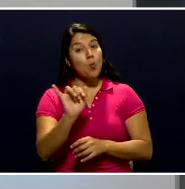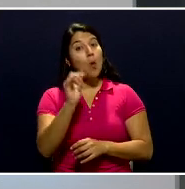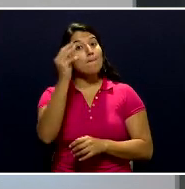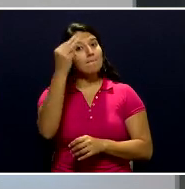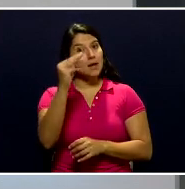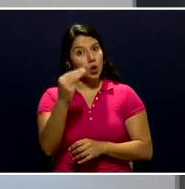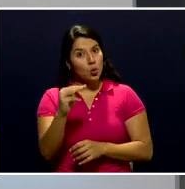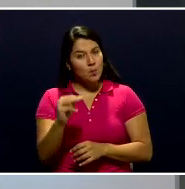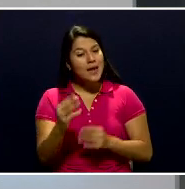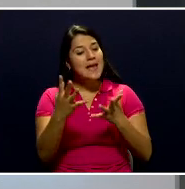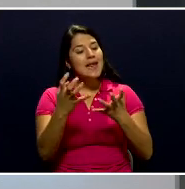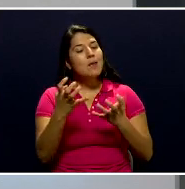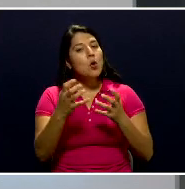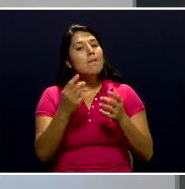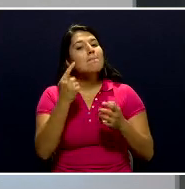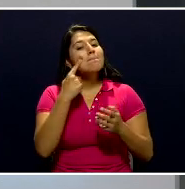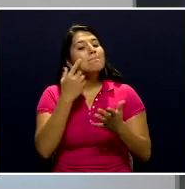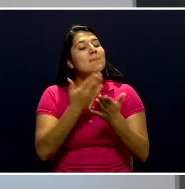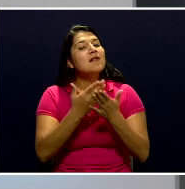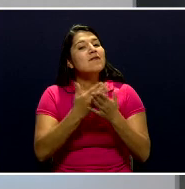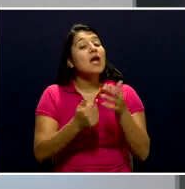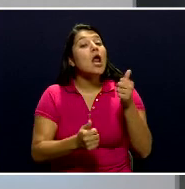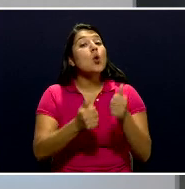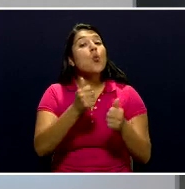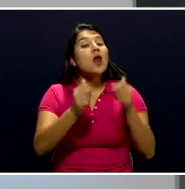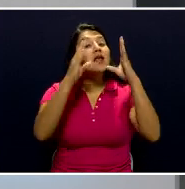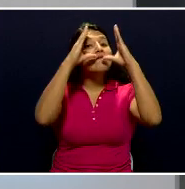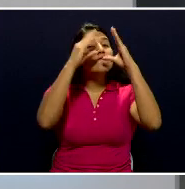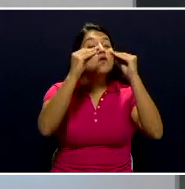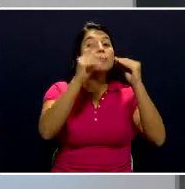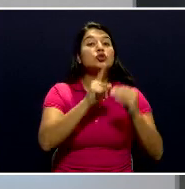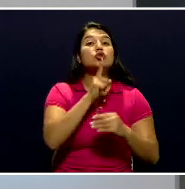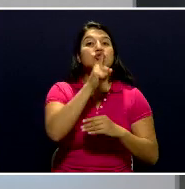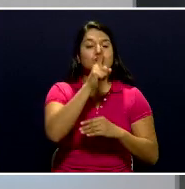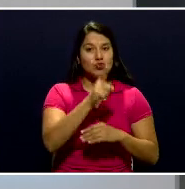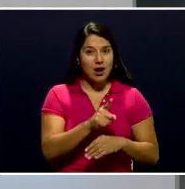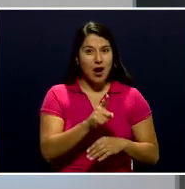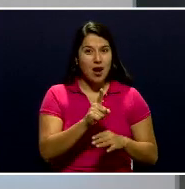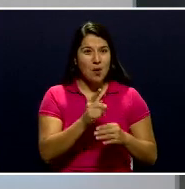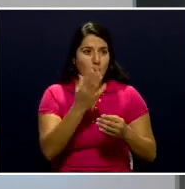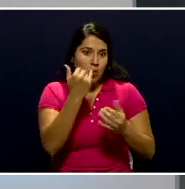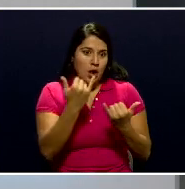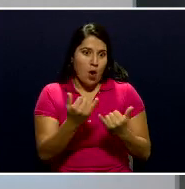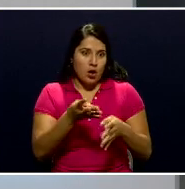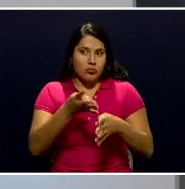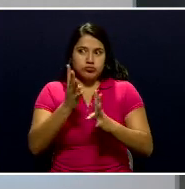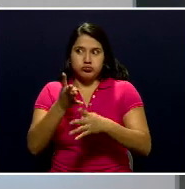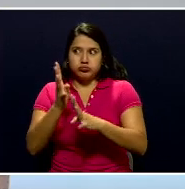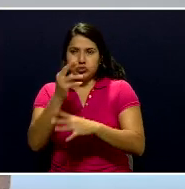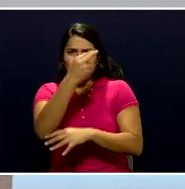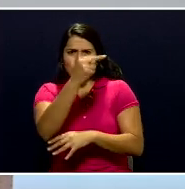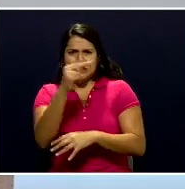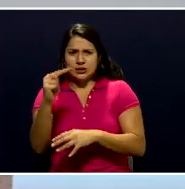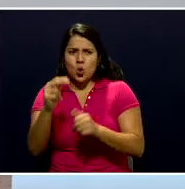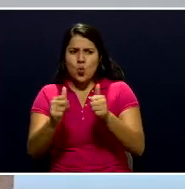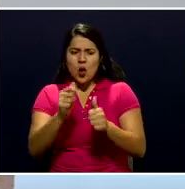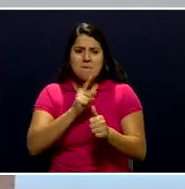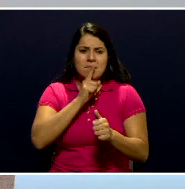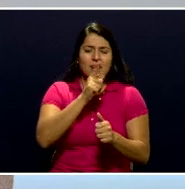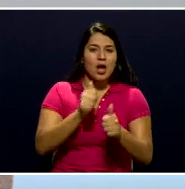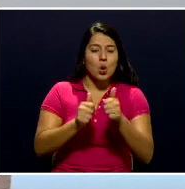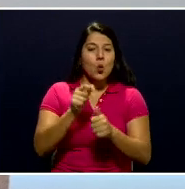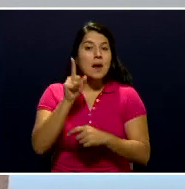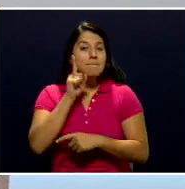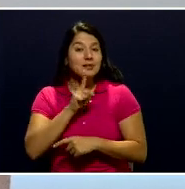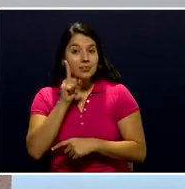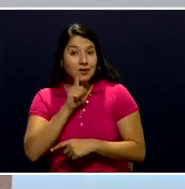saber de todo ese montón de información que anda dando vueltas, qué es verdad y qué es mentira. Así es, y justamente